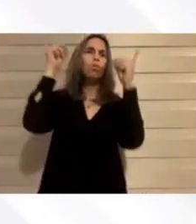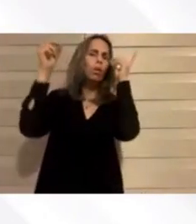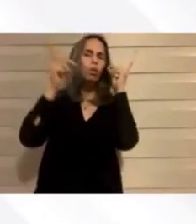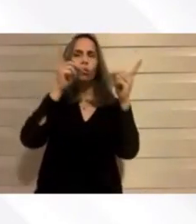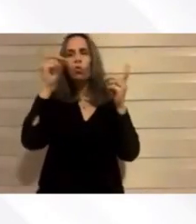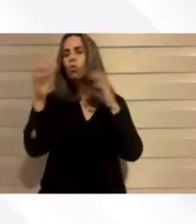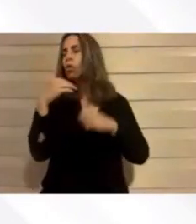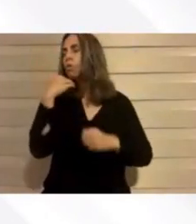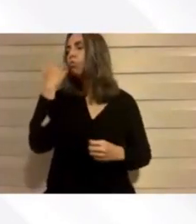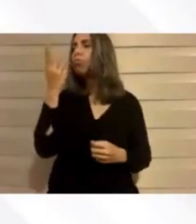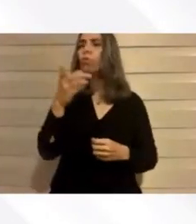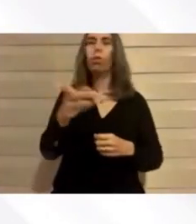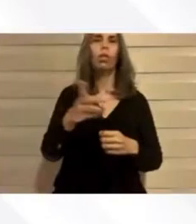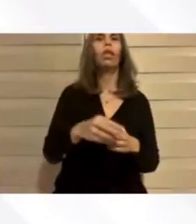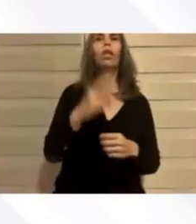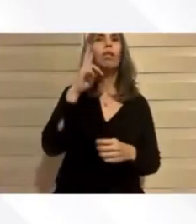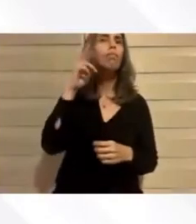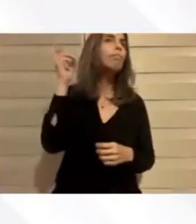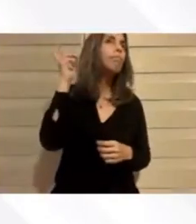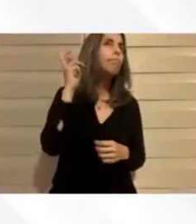las panelistas.